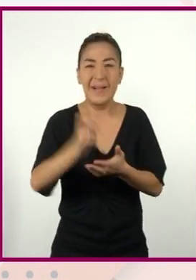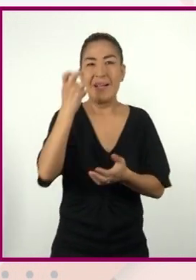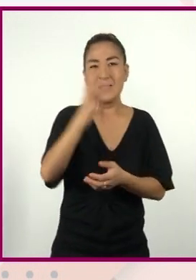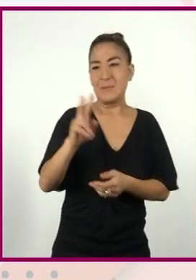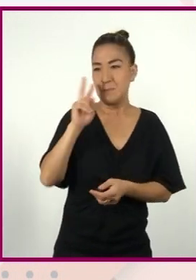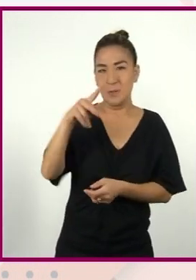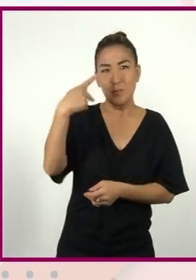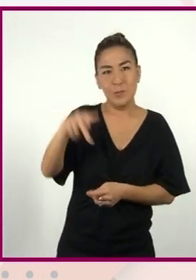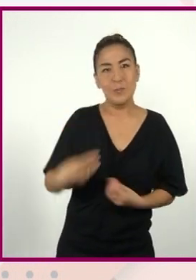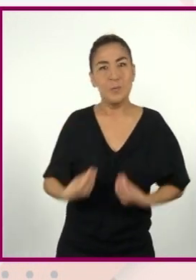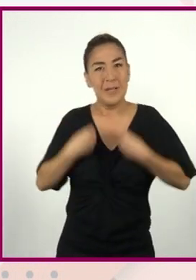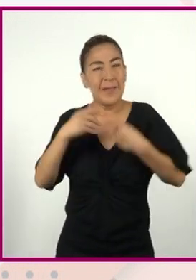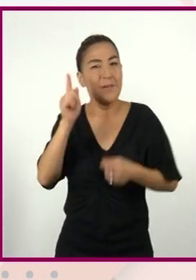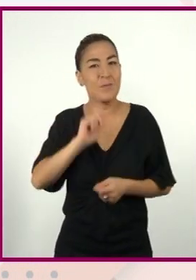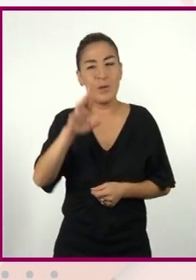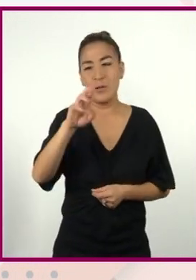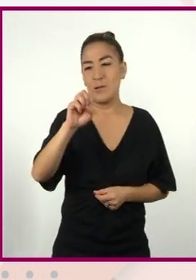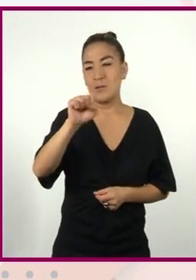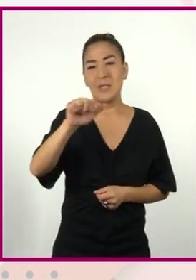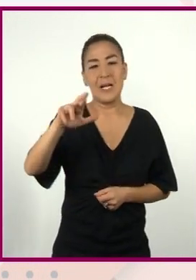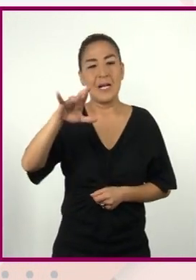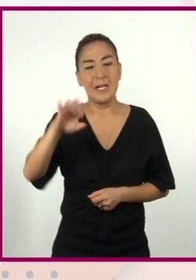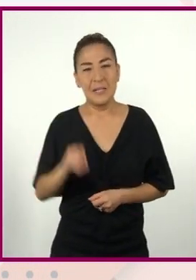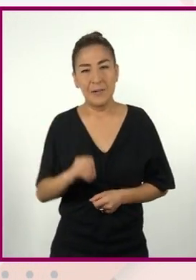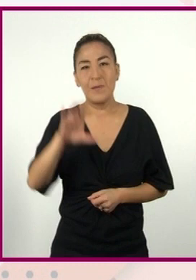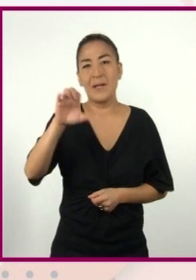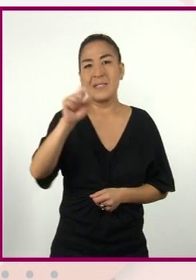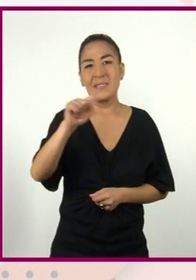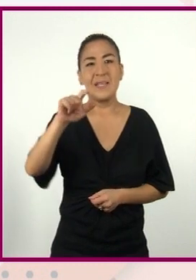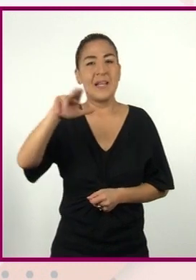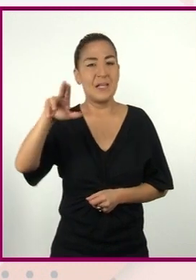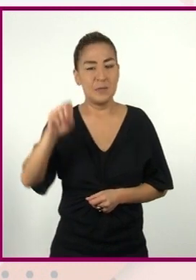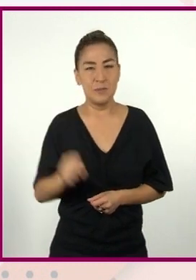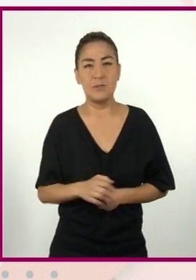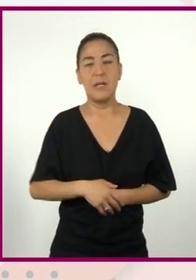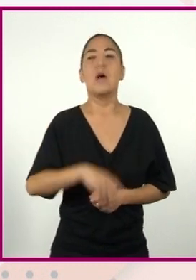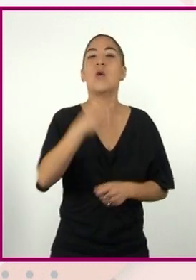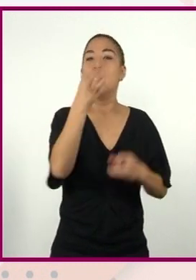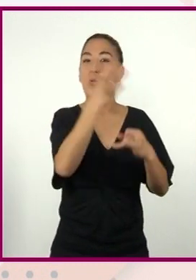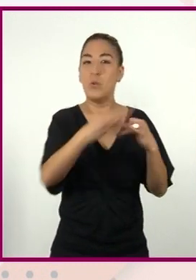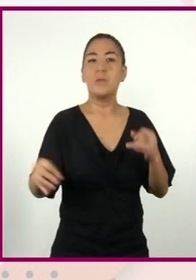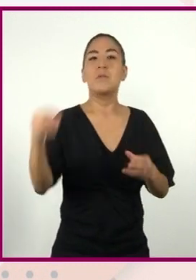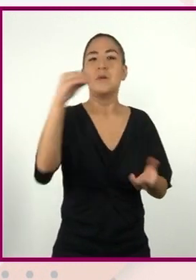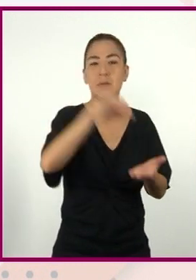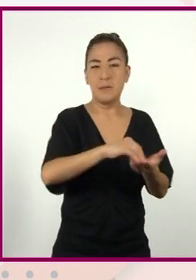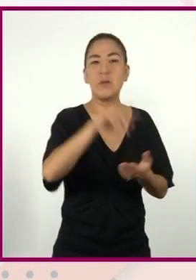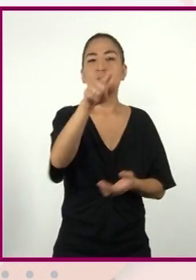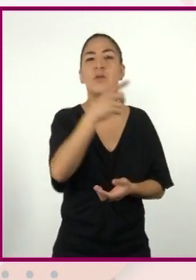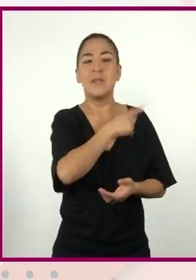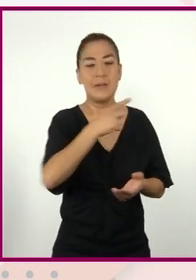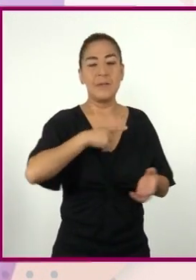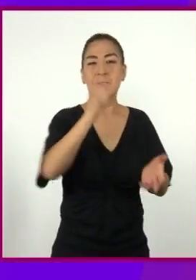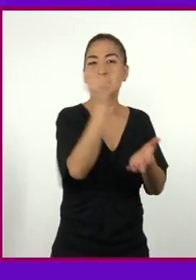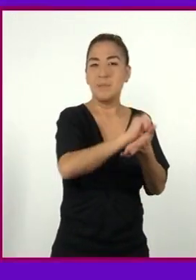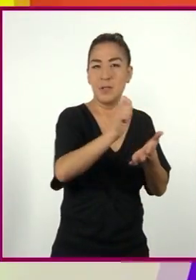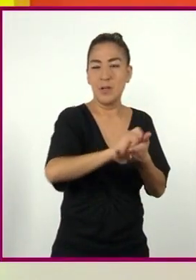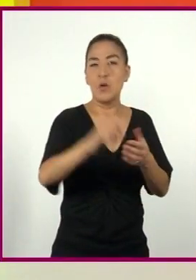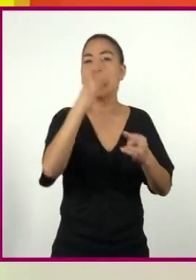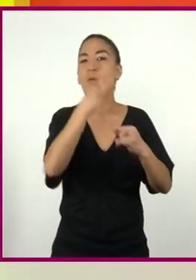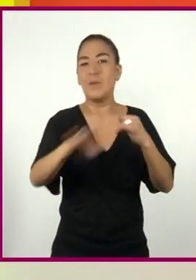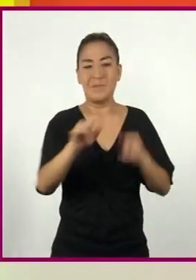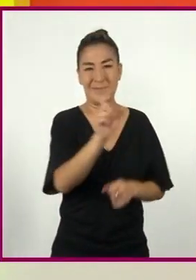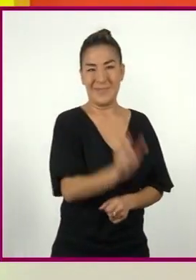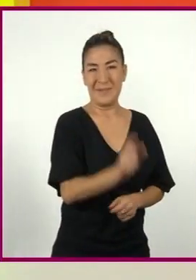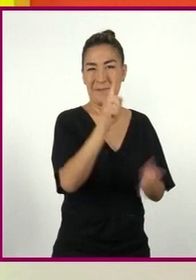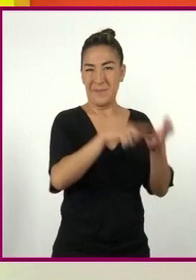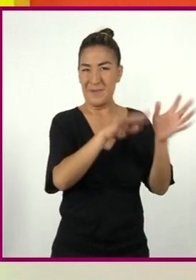vida de Rosario Castellanos. Por último, agreguen el dato de la fecha del último recuadro. ¿Y